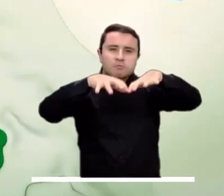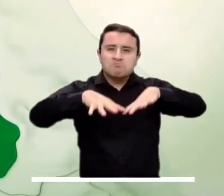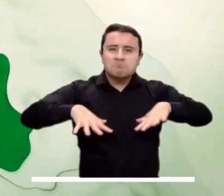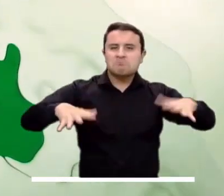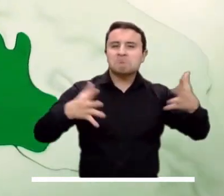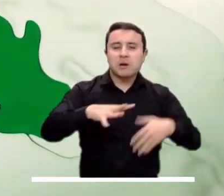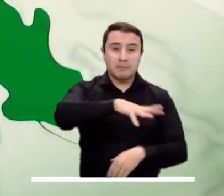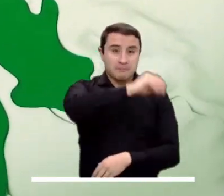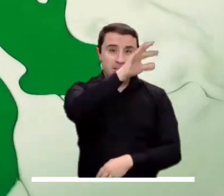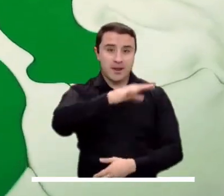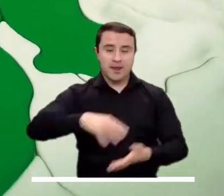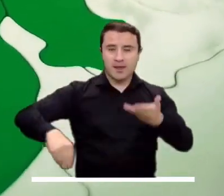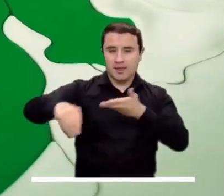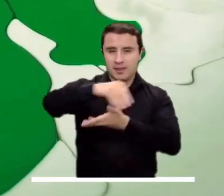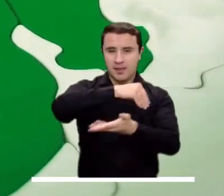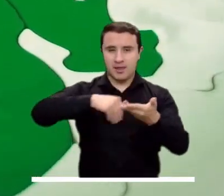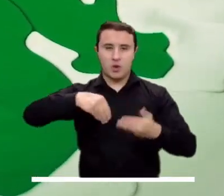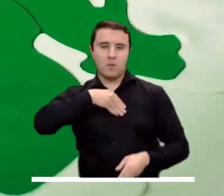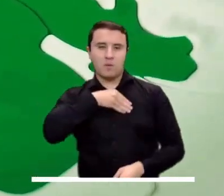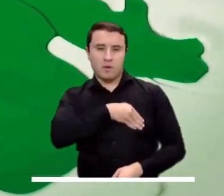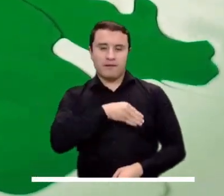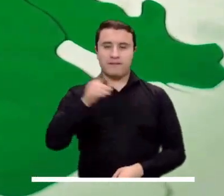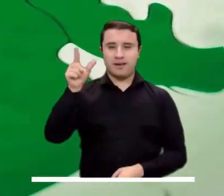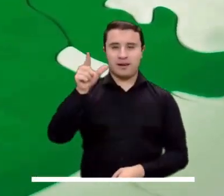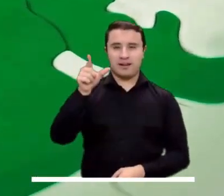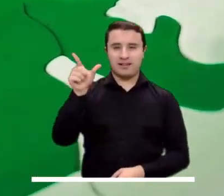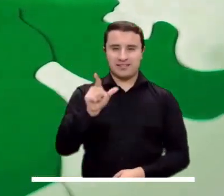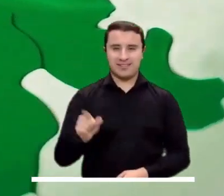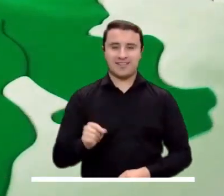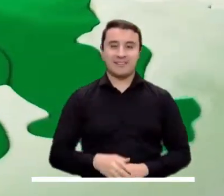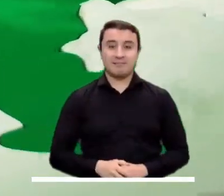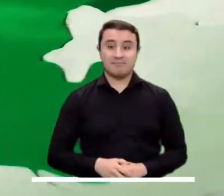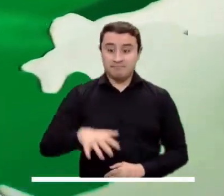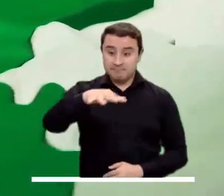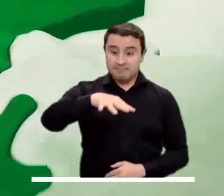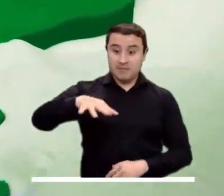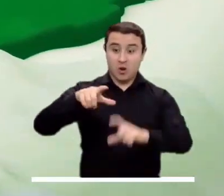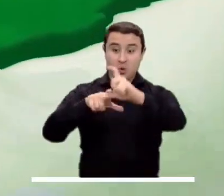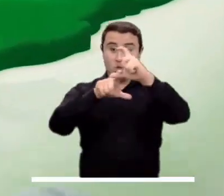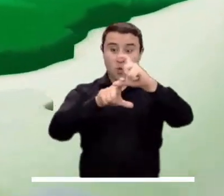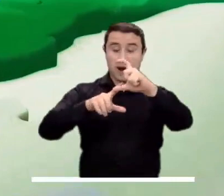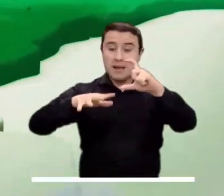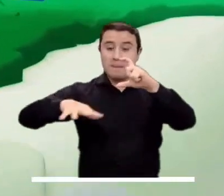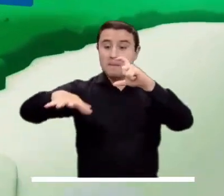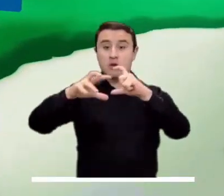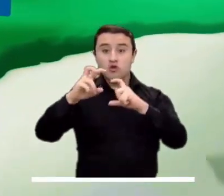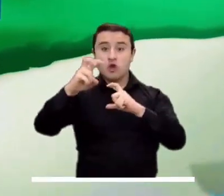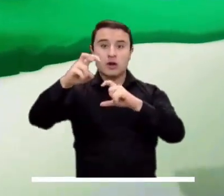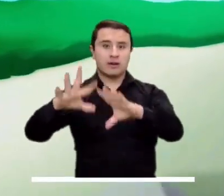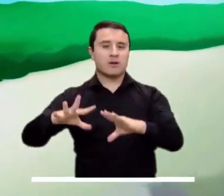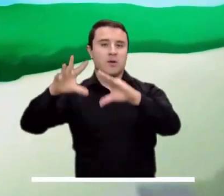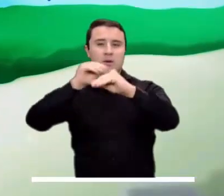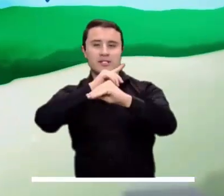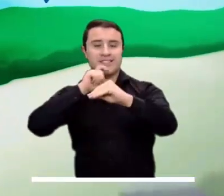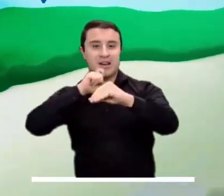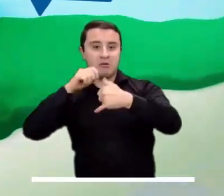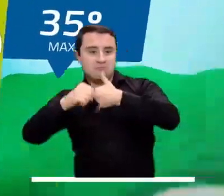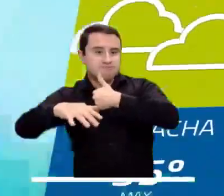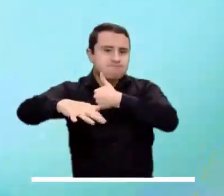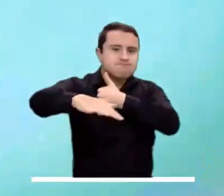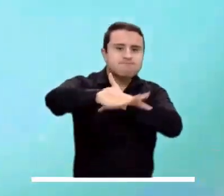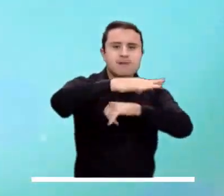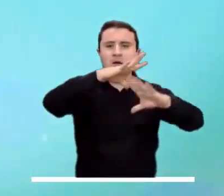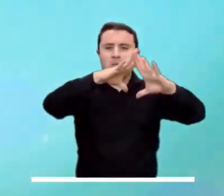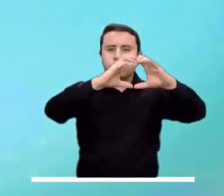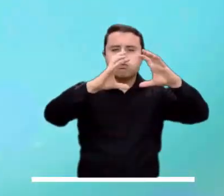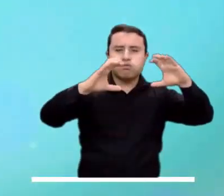en sectores de Magdalena, Atlántico, Bolívar y Cesar. Aunque en el norte de La Guajira tendremos tiempo seco, mientras que la nubosidad será